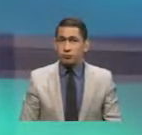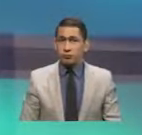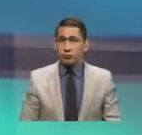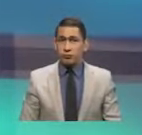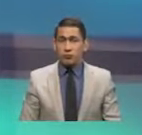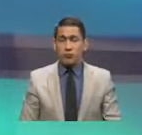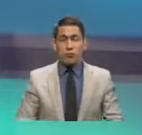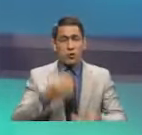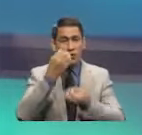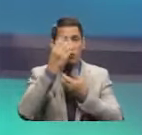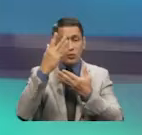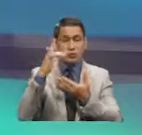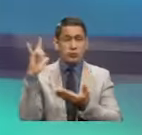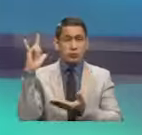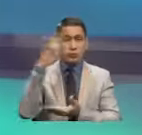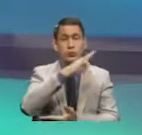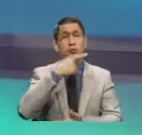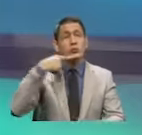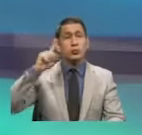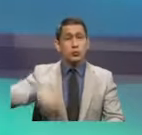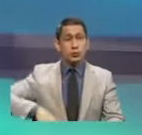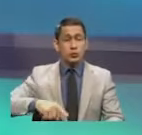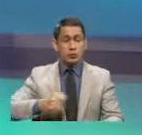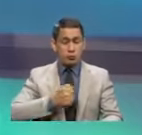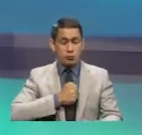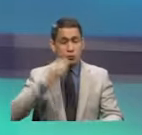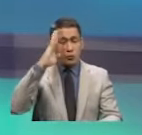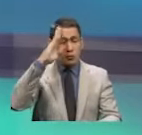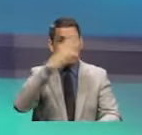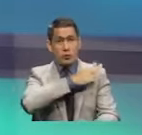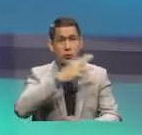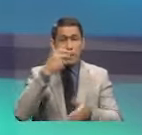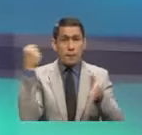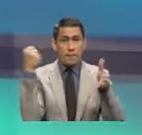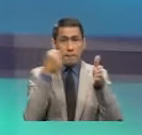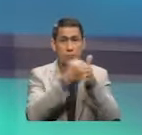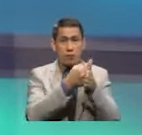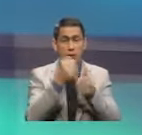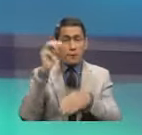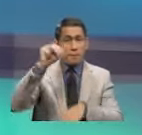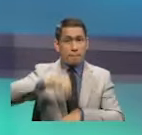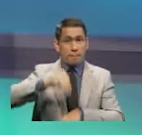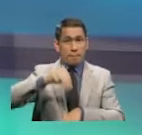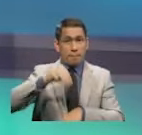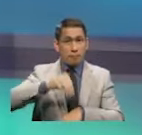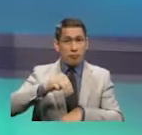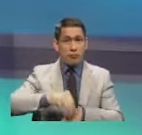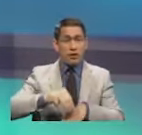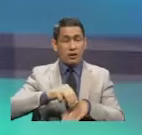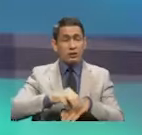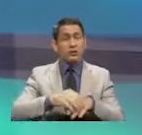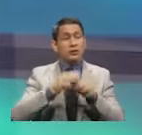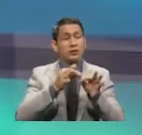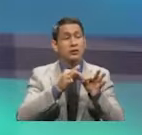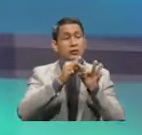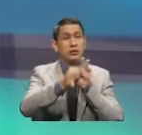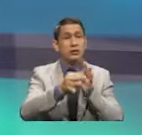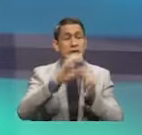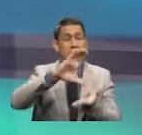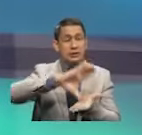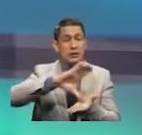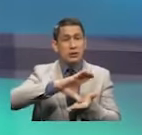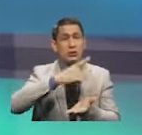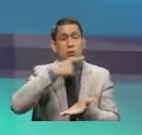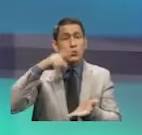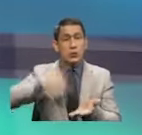les contamos que un avión ruso de transporte militar se estrelló precisamente este martes en la región de Ivanovo, esto es en el centro de Rusia,